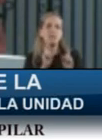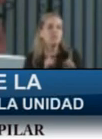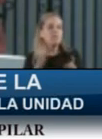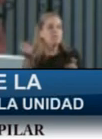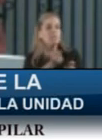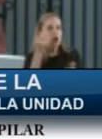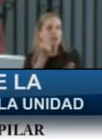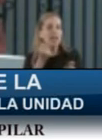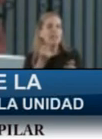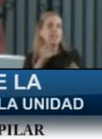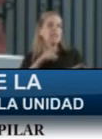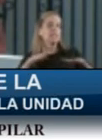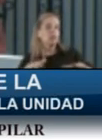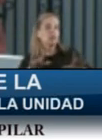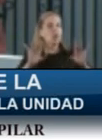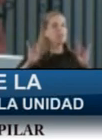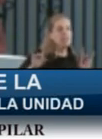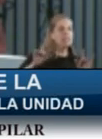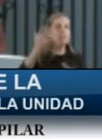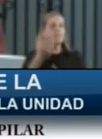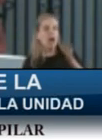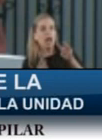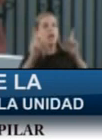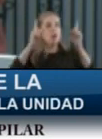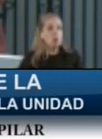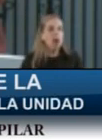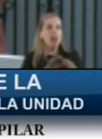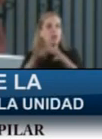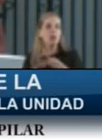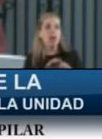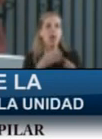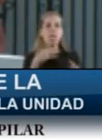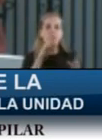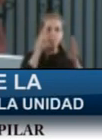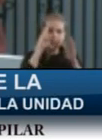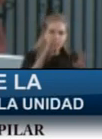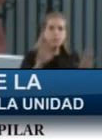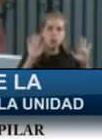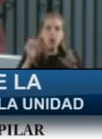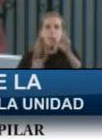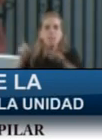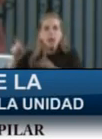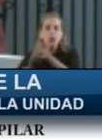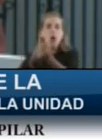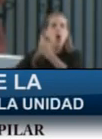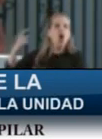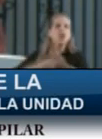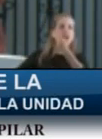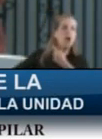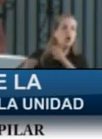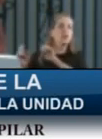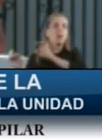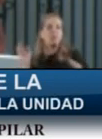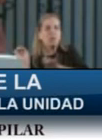difíciles. Es entonces, cuando asoman los agoreros que dividen y siembran el desánimo solo en procura de sus mezquinos